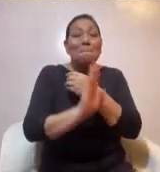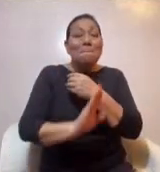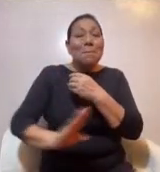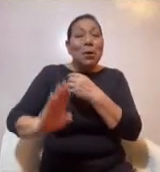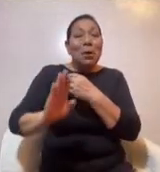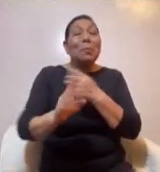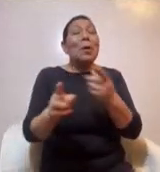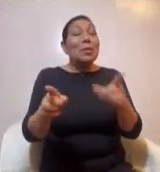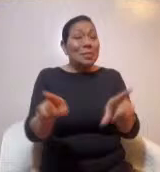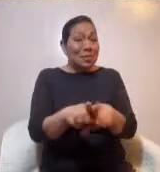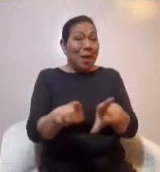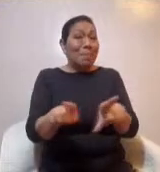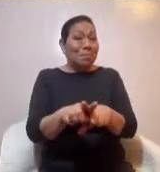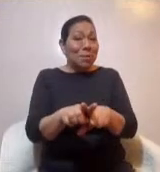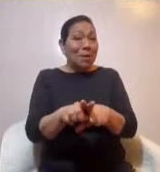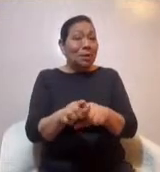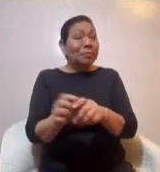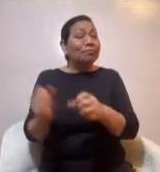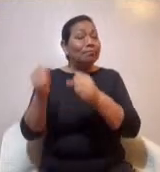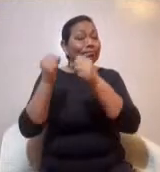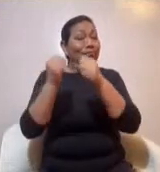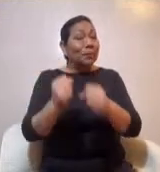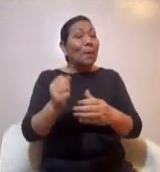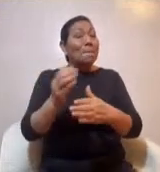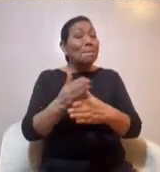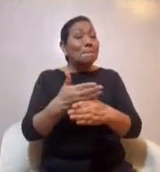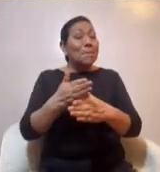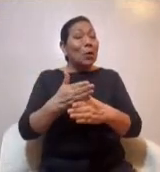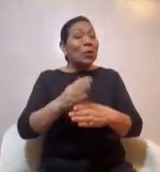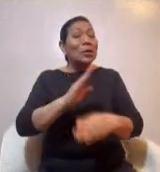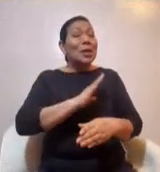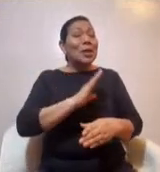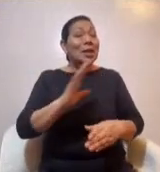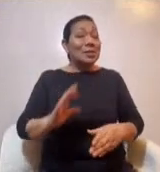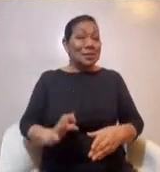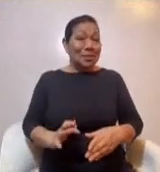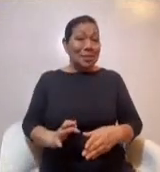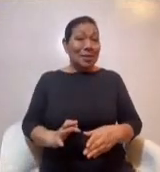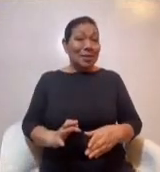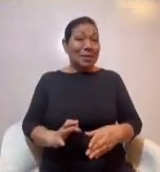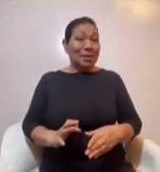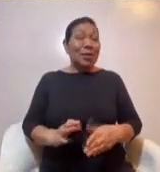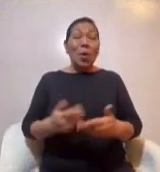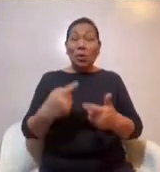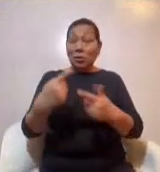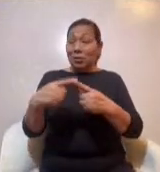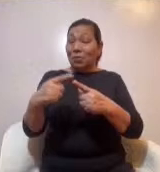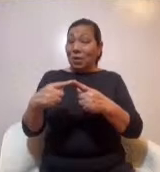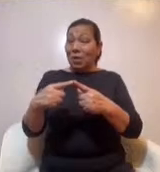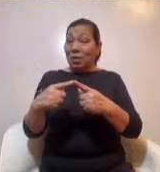una protección también reforzada por parte del Estado. Esto